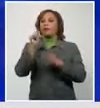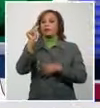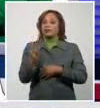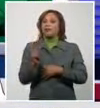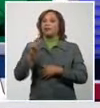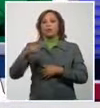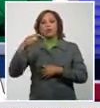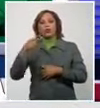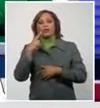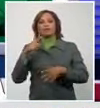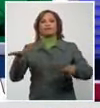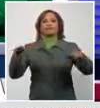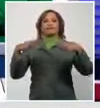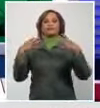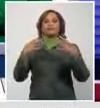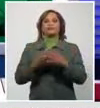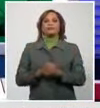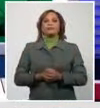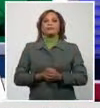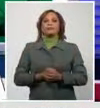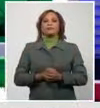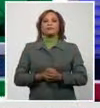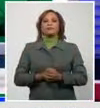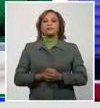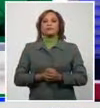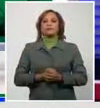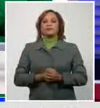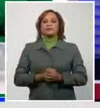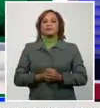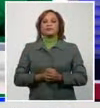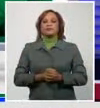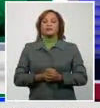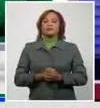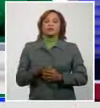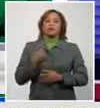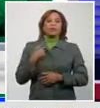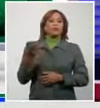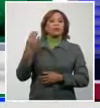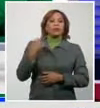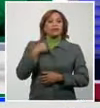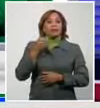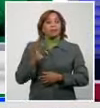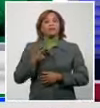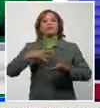diariamente. Como muy bien tú dices, la situación muy delicada.